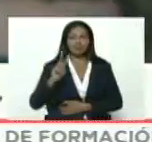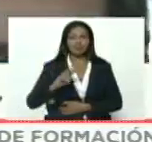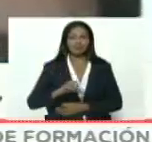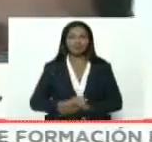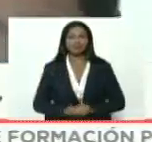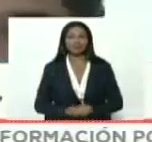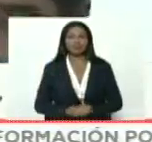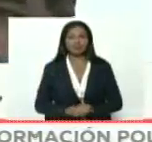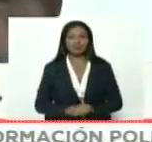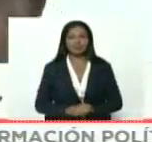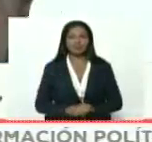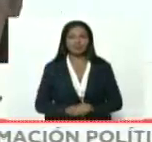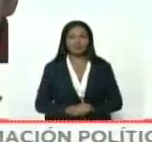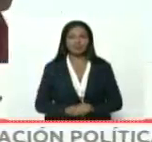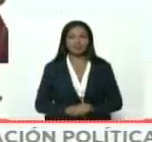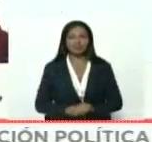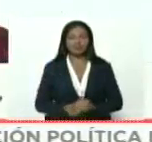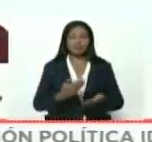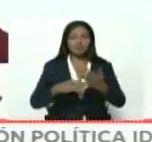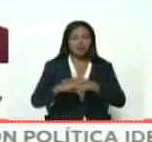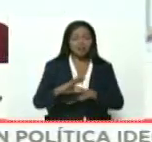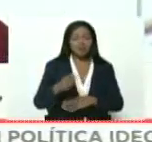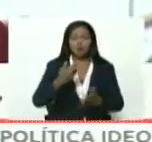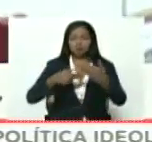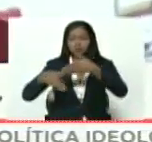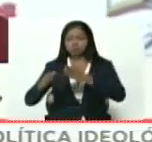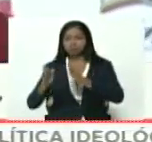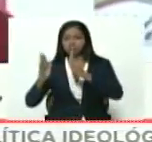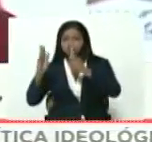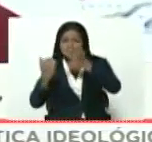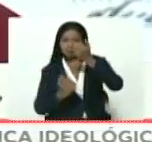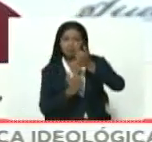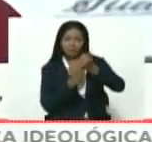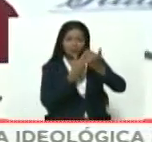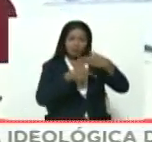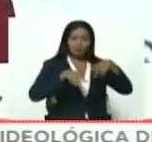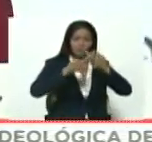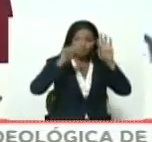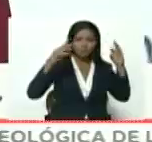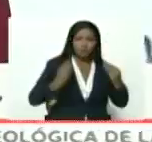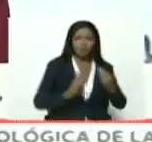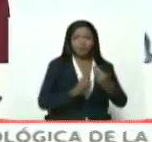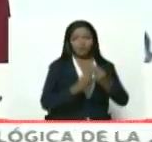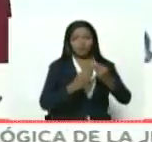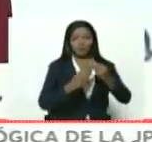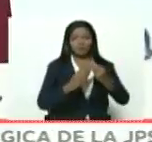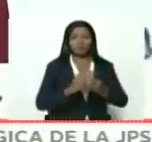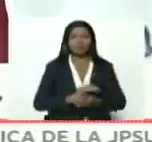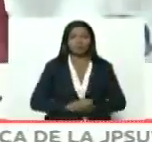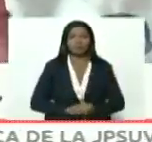Venezuela! Y vamos a construir otro con la magia de estar juntos.